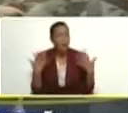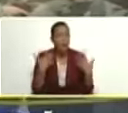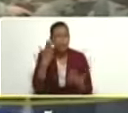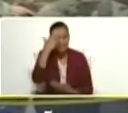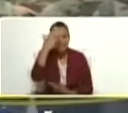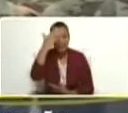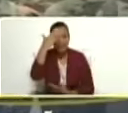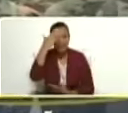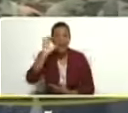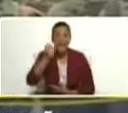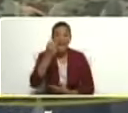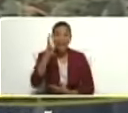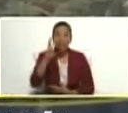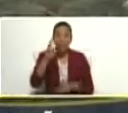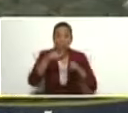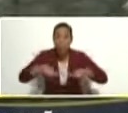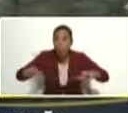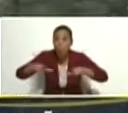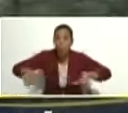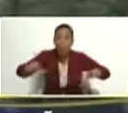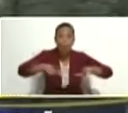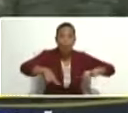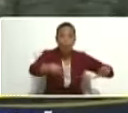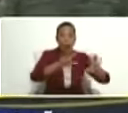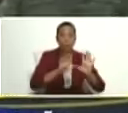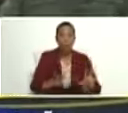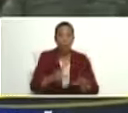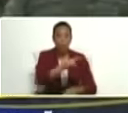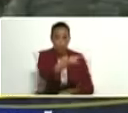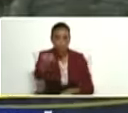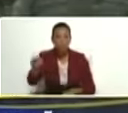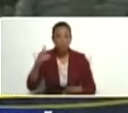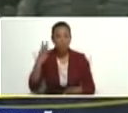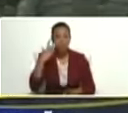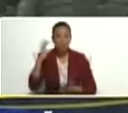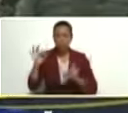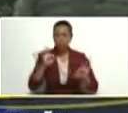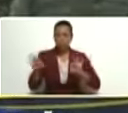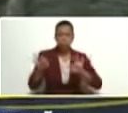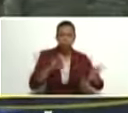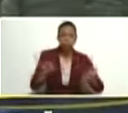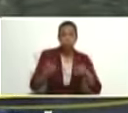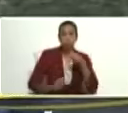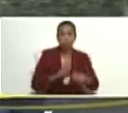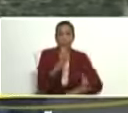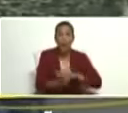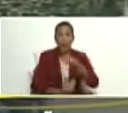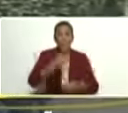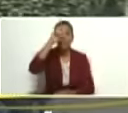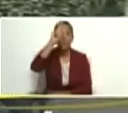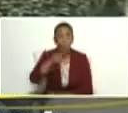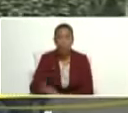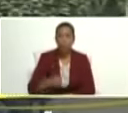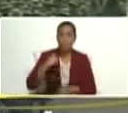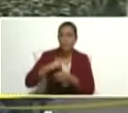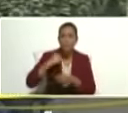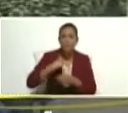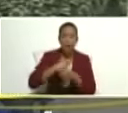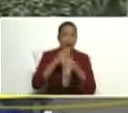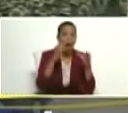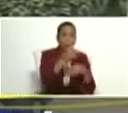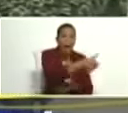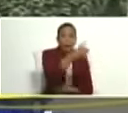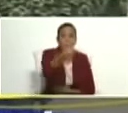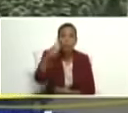saber que las 14 canchas que ustedes están haciendo, cada una tiene